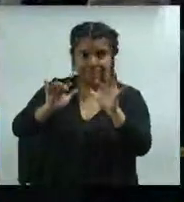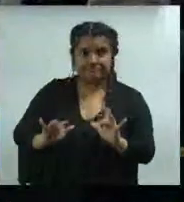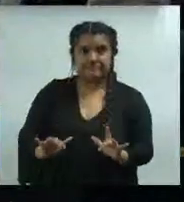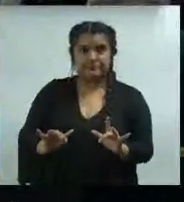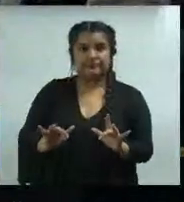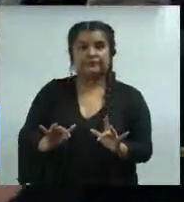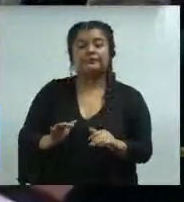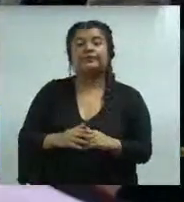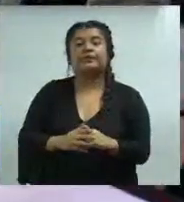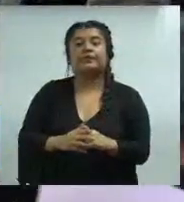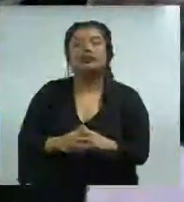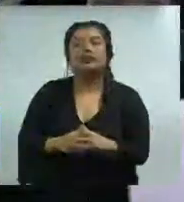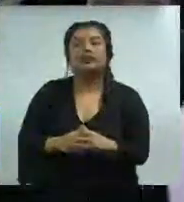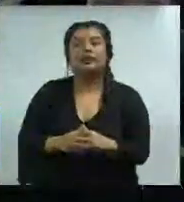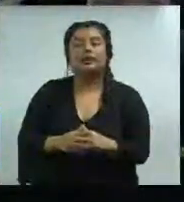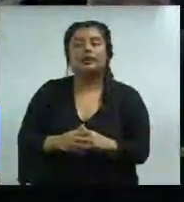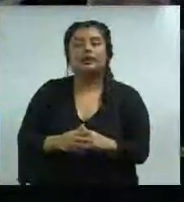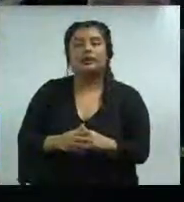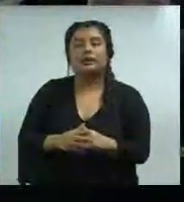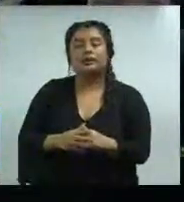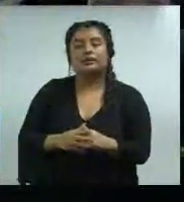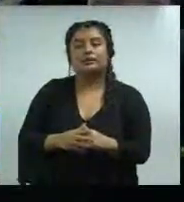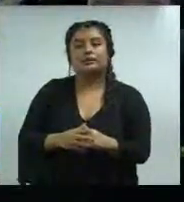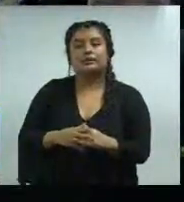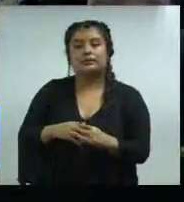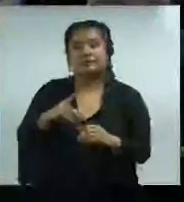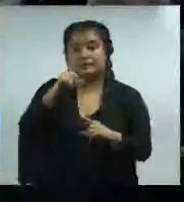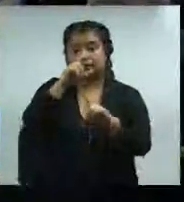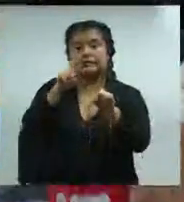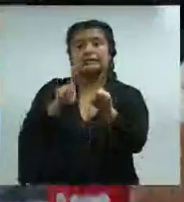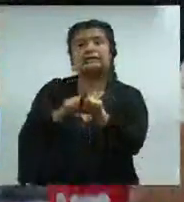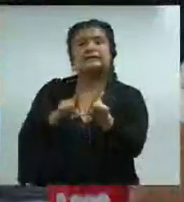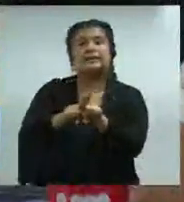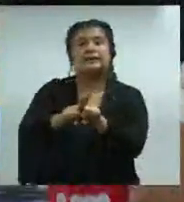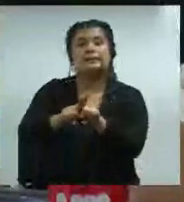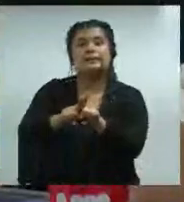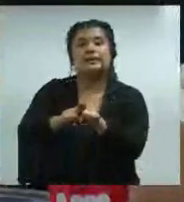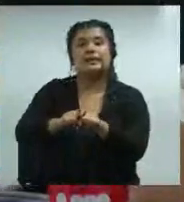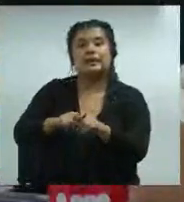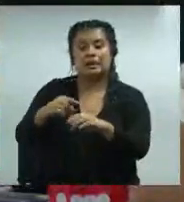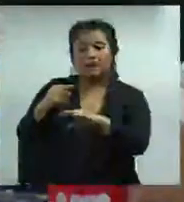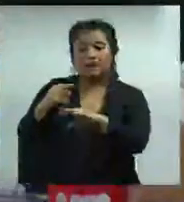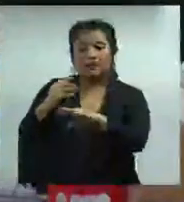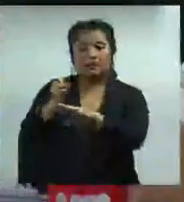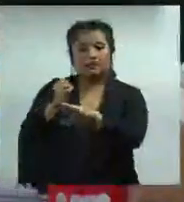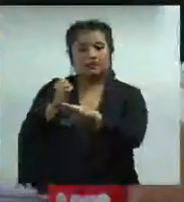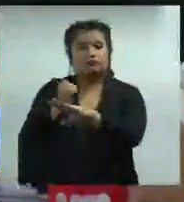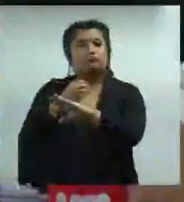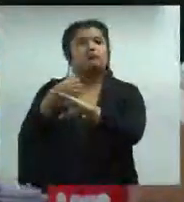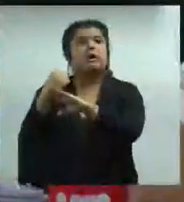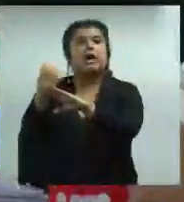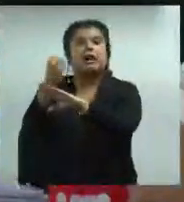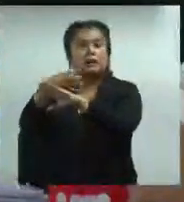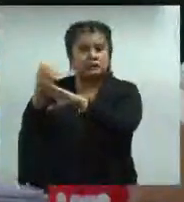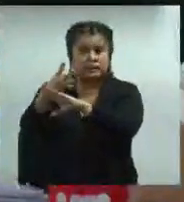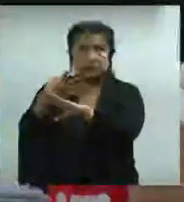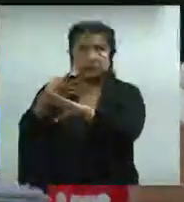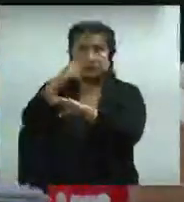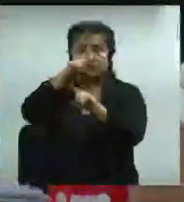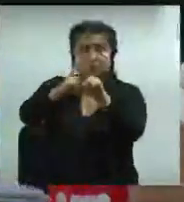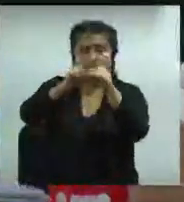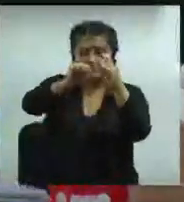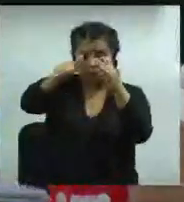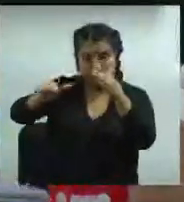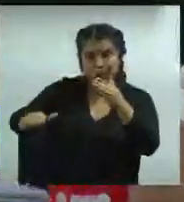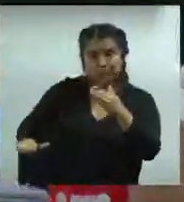por hoy del organismo ejecutivo. En varias áreas del país lo que necesita son helicópteros, por ejemplo, para poder apagar algunos fuegos